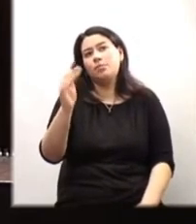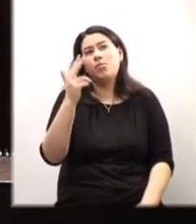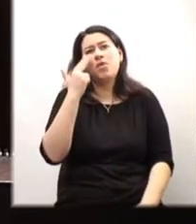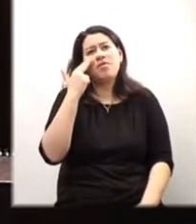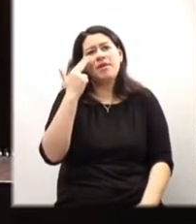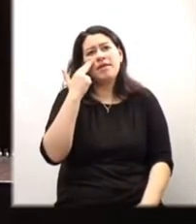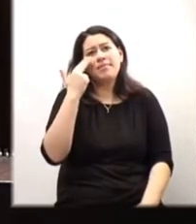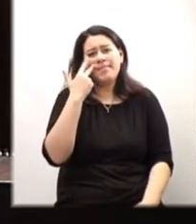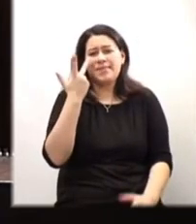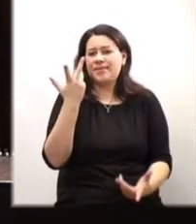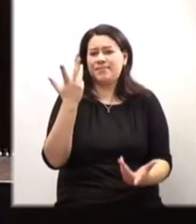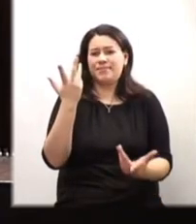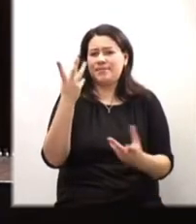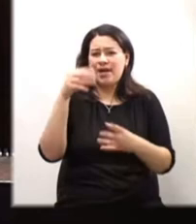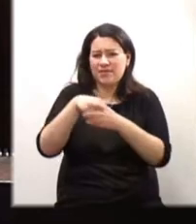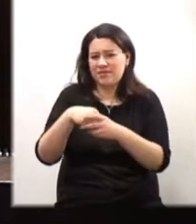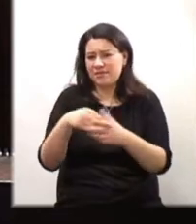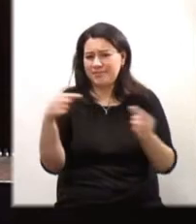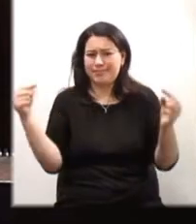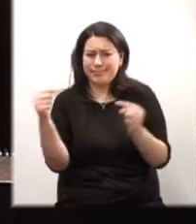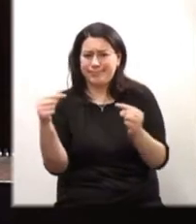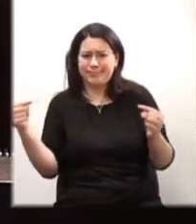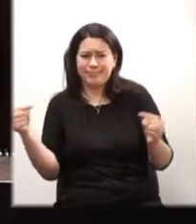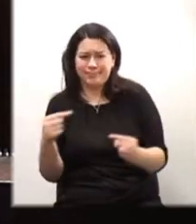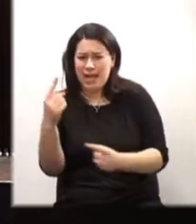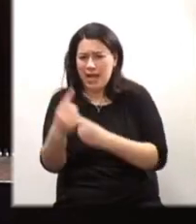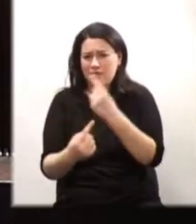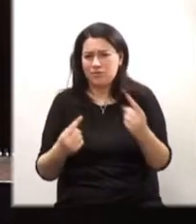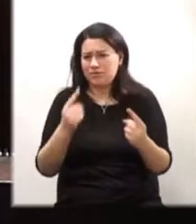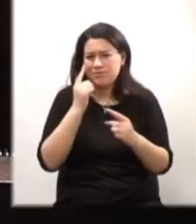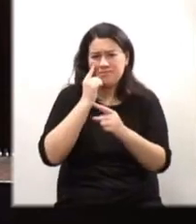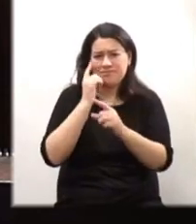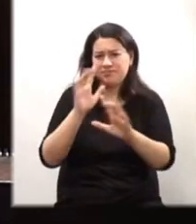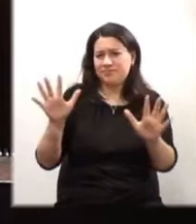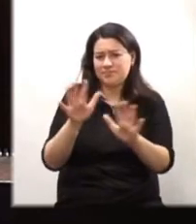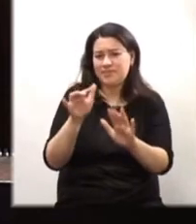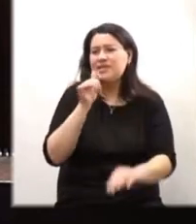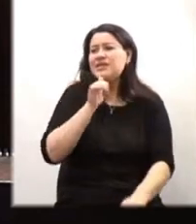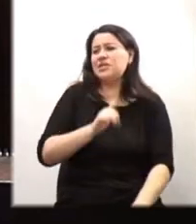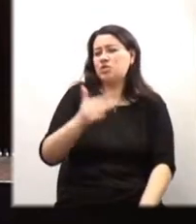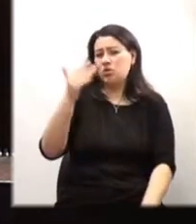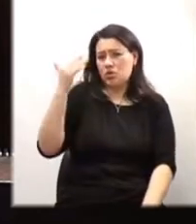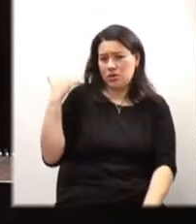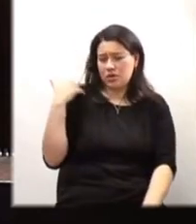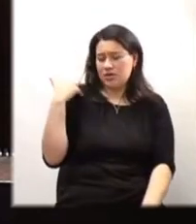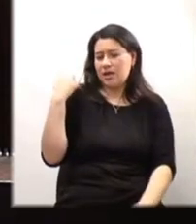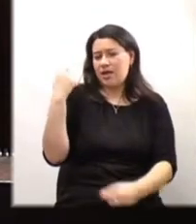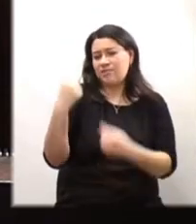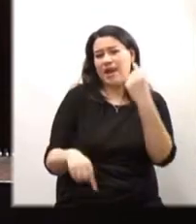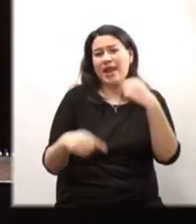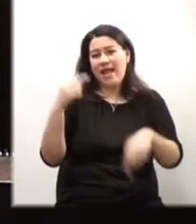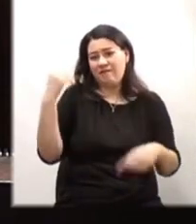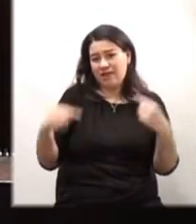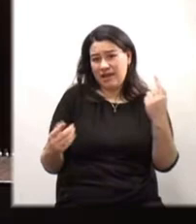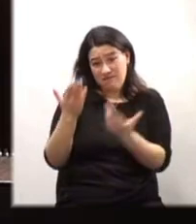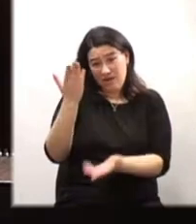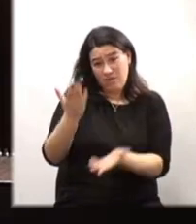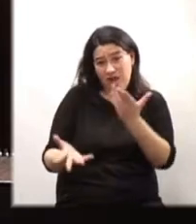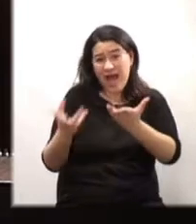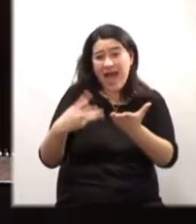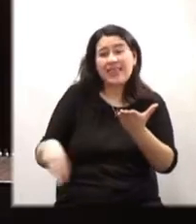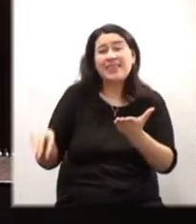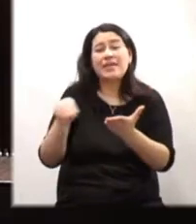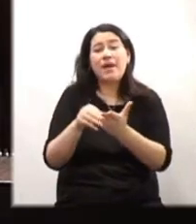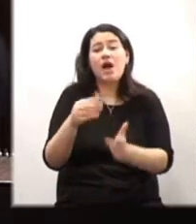problemas de consistencia interna, tienen proyecciones que no se corresponden con las series históricas de las variables que evalúan, y además después